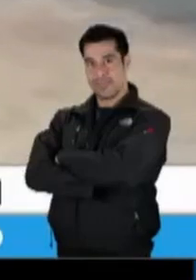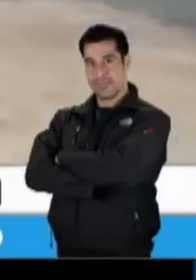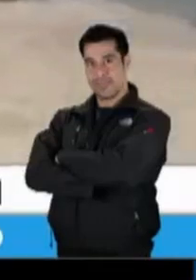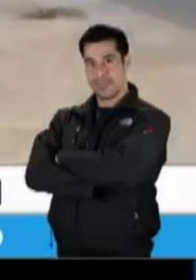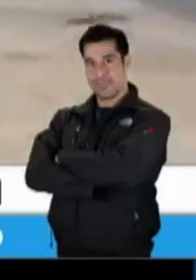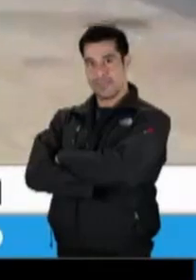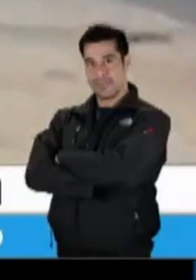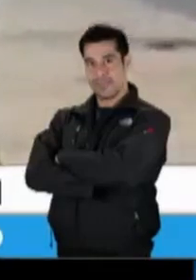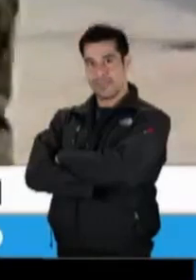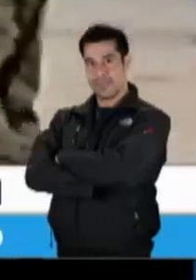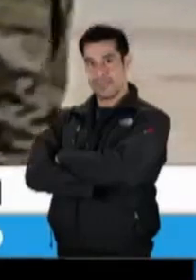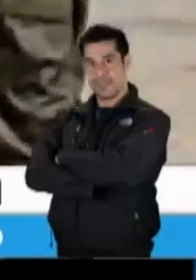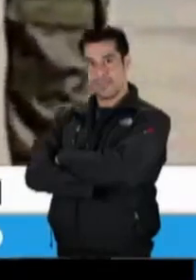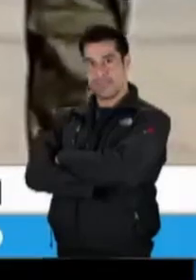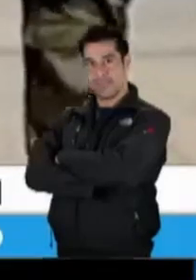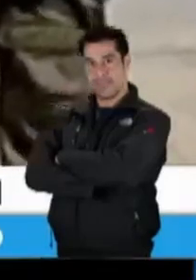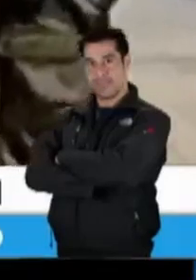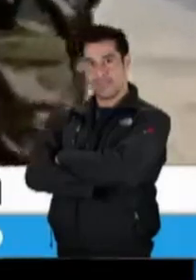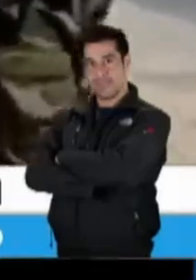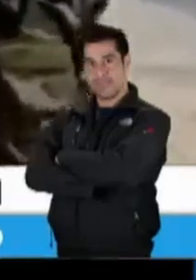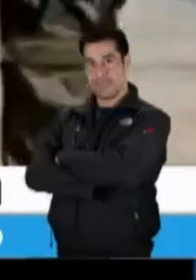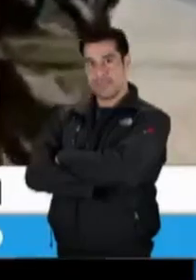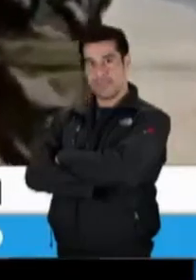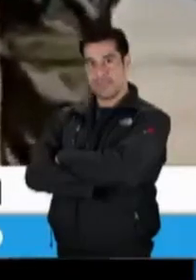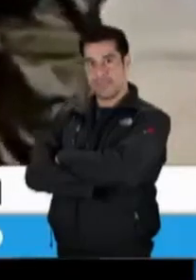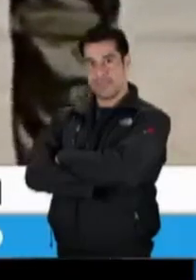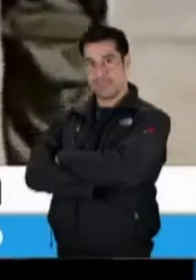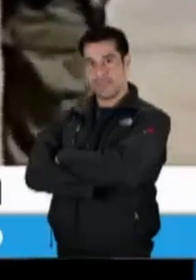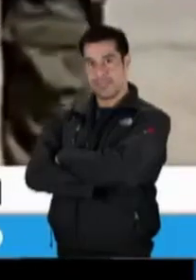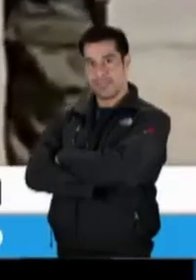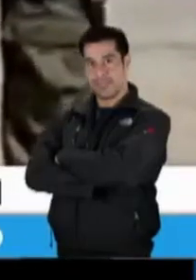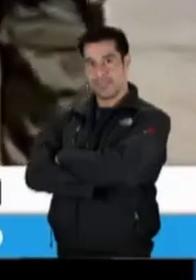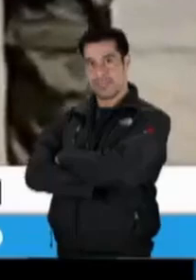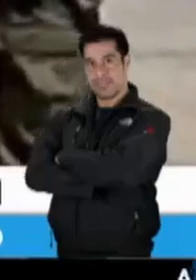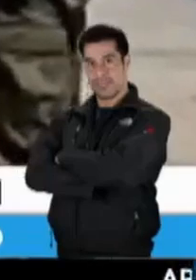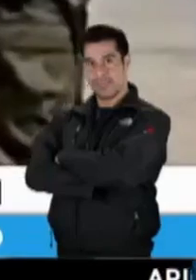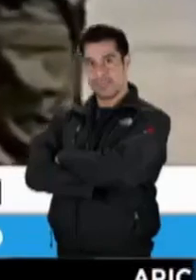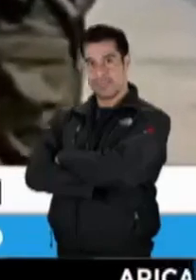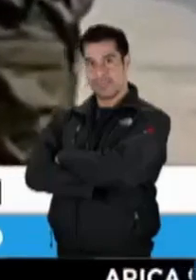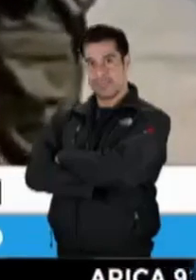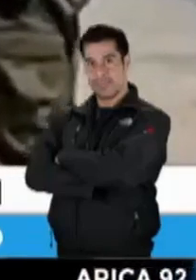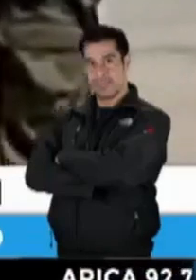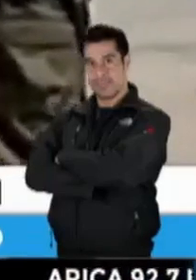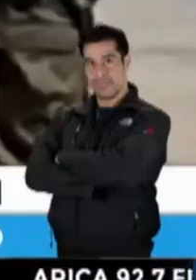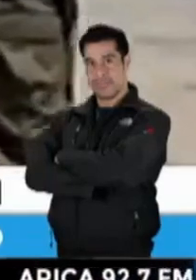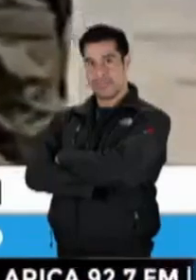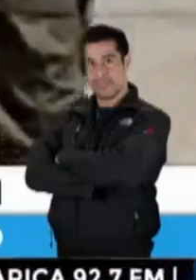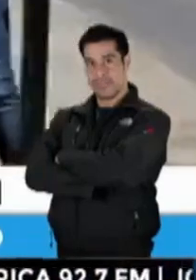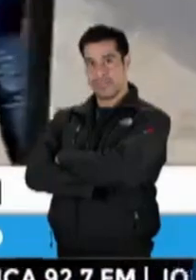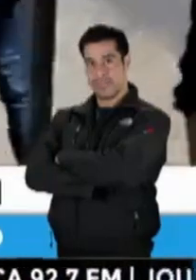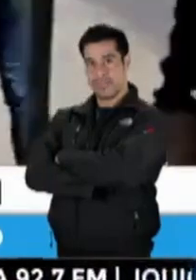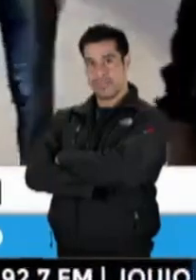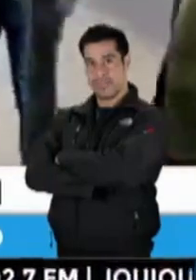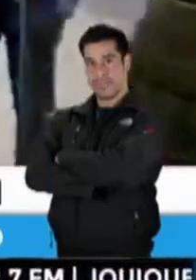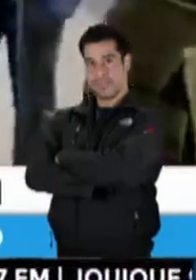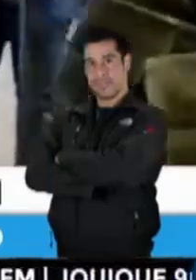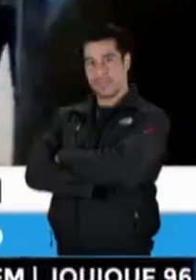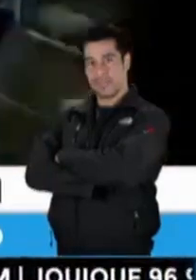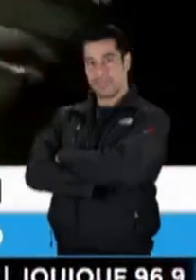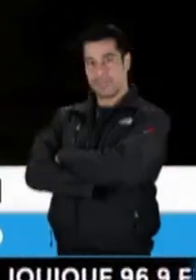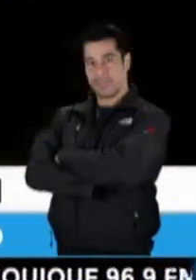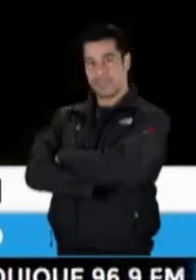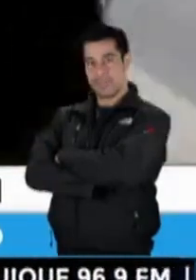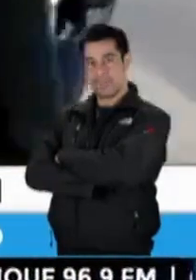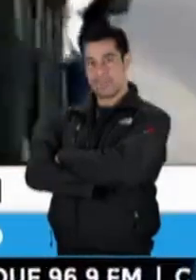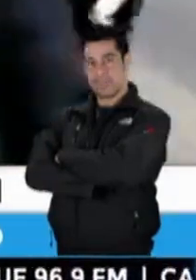era balística, sino de cortes producto de los mismos vidrios que cayeron sobre su cabeza. Pero casi al mismo tiempo que esto estaba